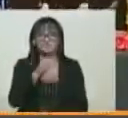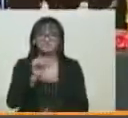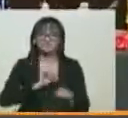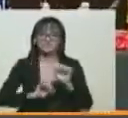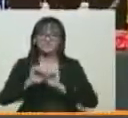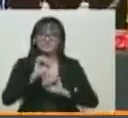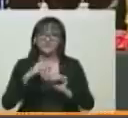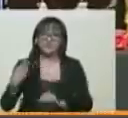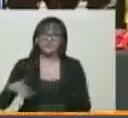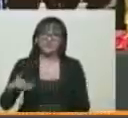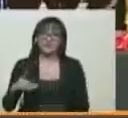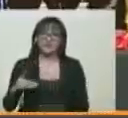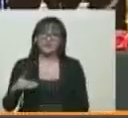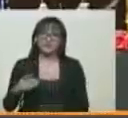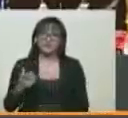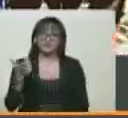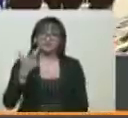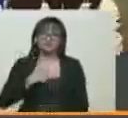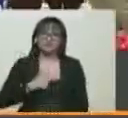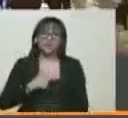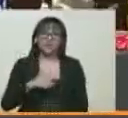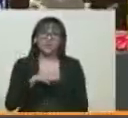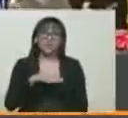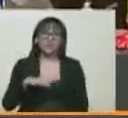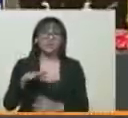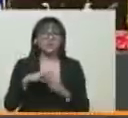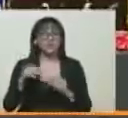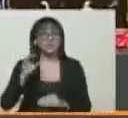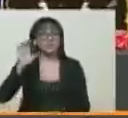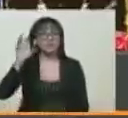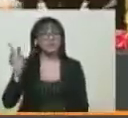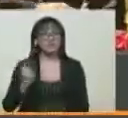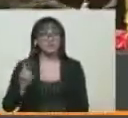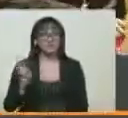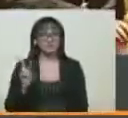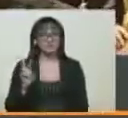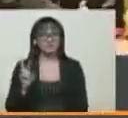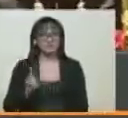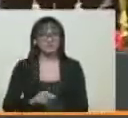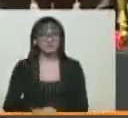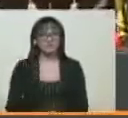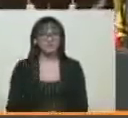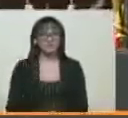defendiendo el derecho a la existencia de toda la patria venezolana.